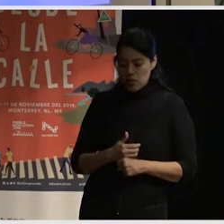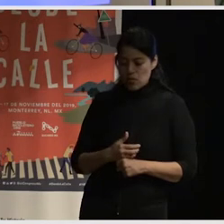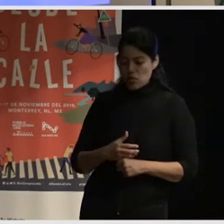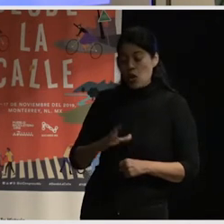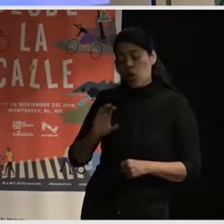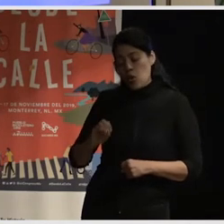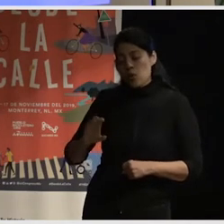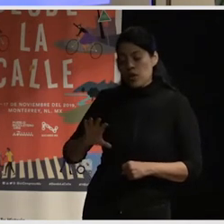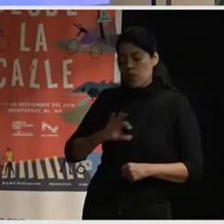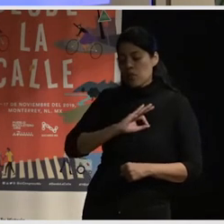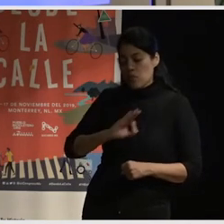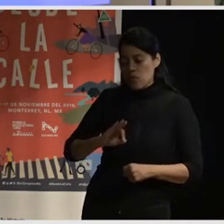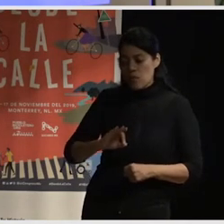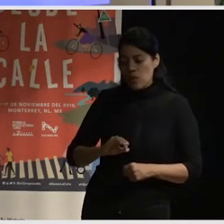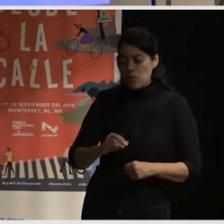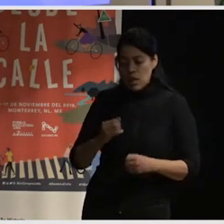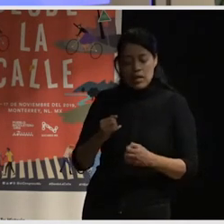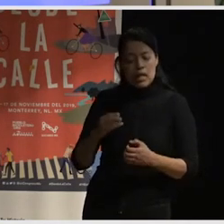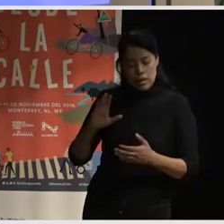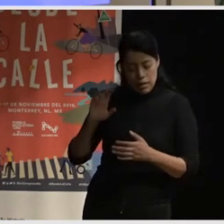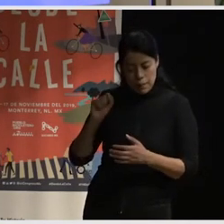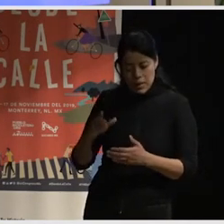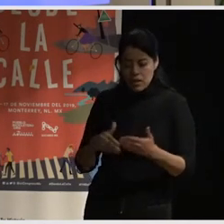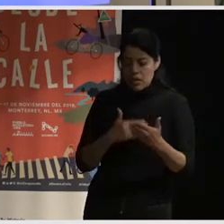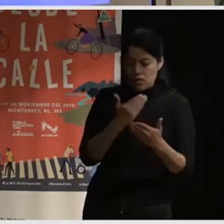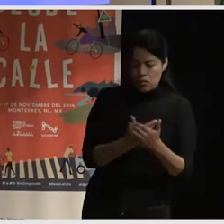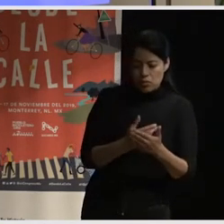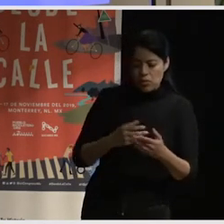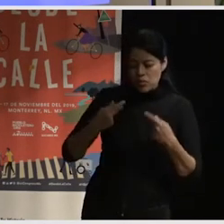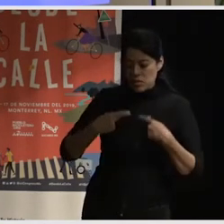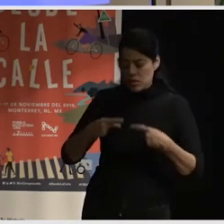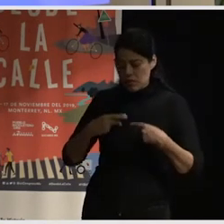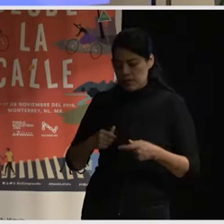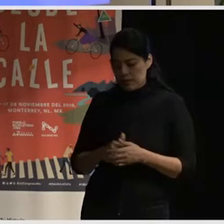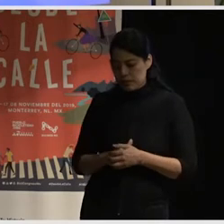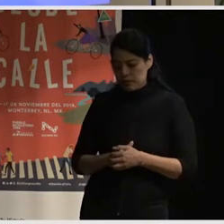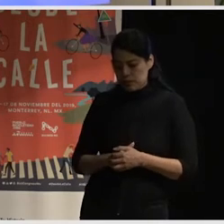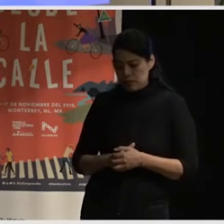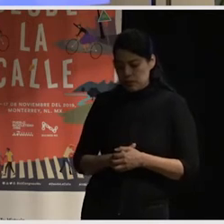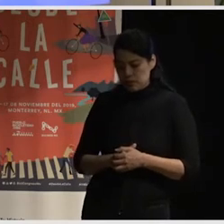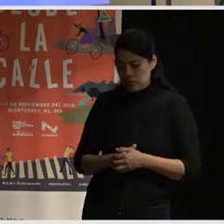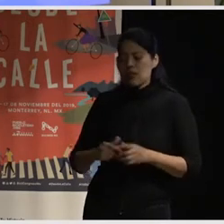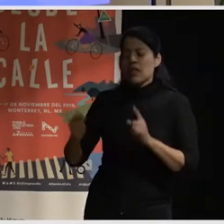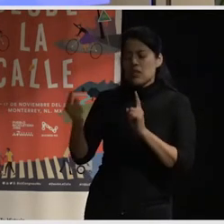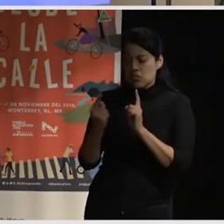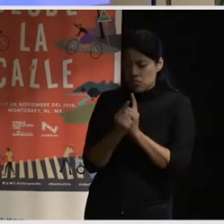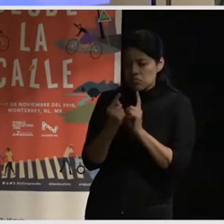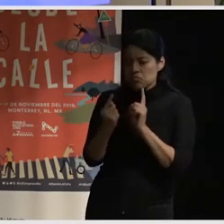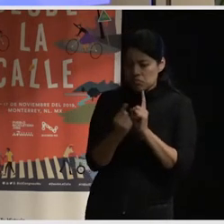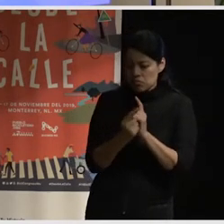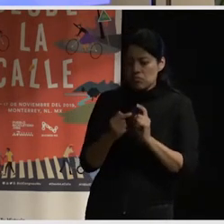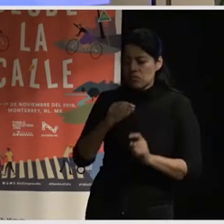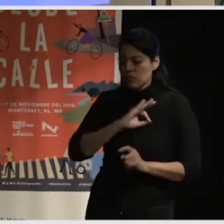digamos aparte de las iniciativas ciudadanas y de las y de las confrontaciones que podemos hacer